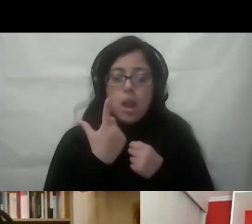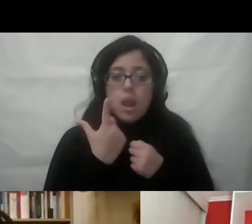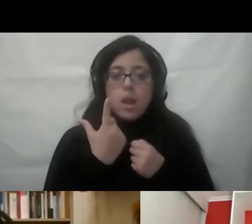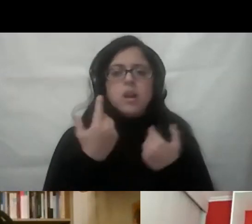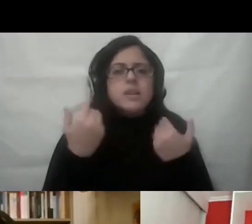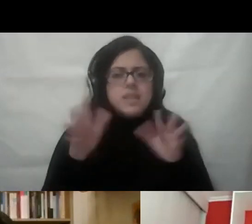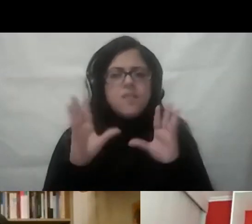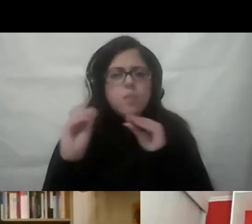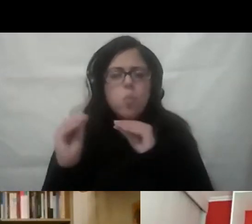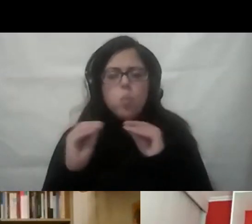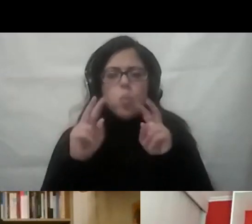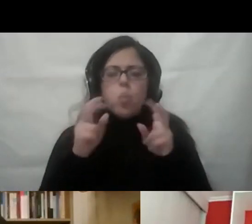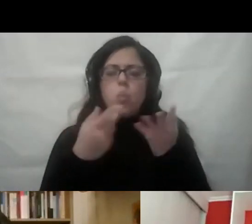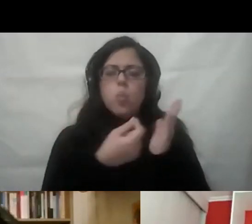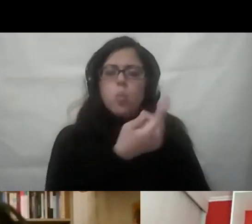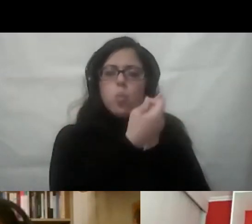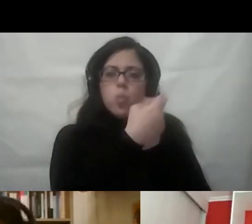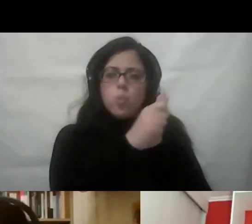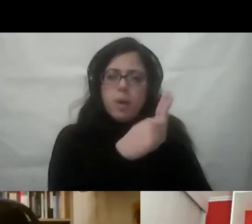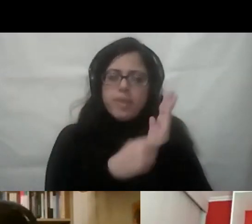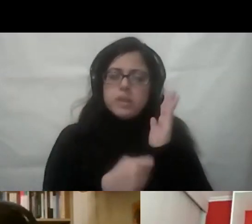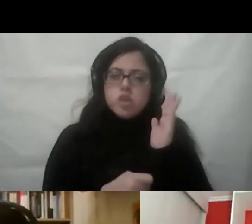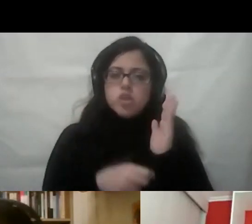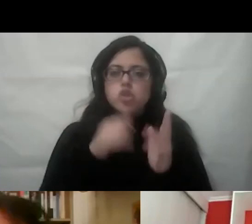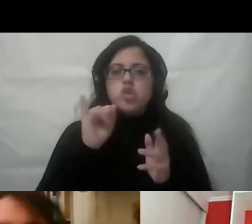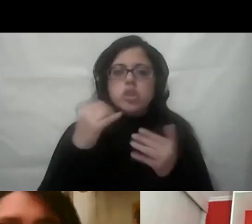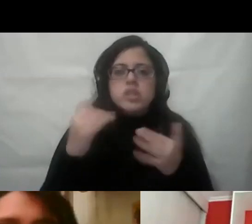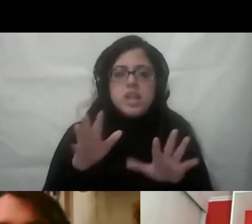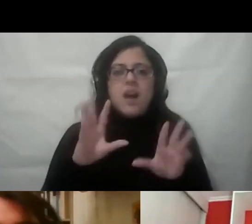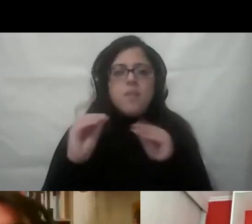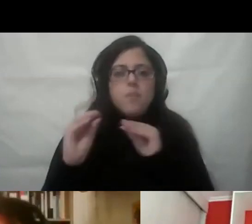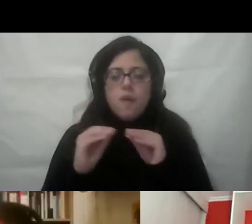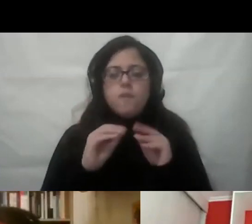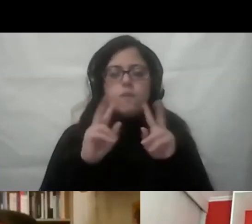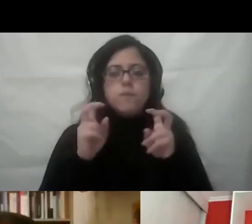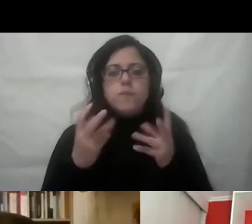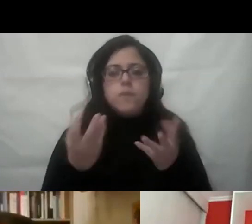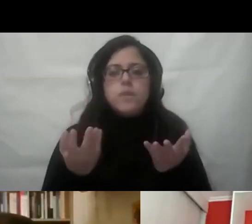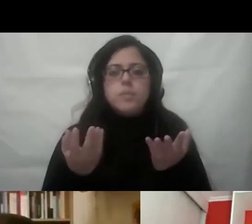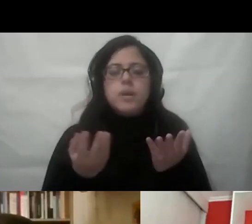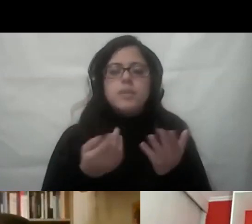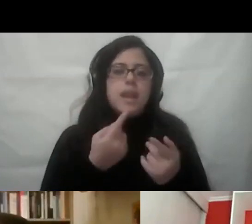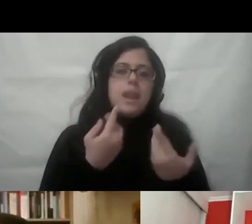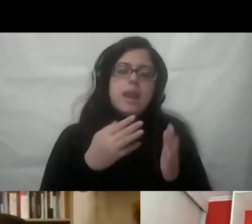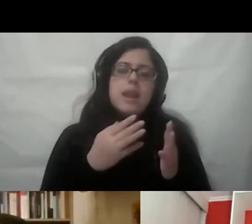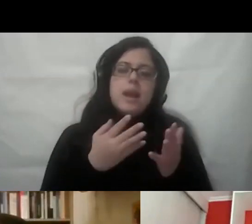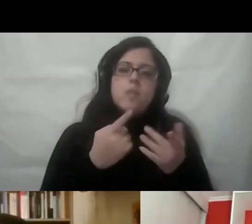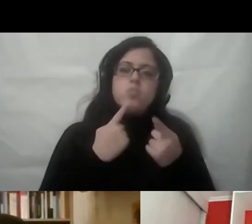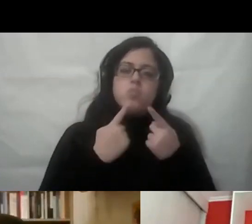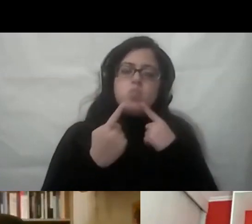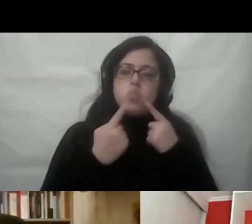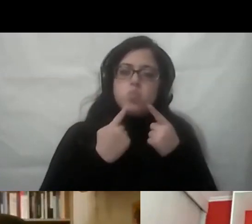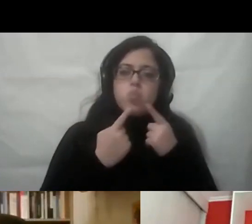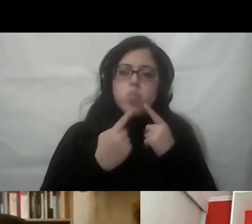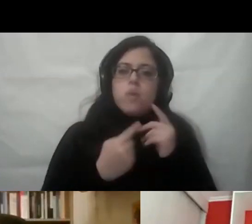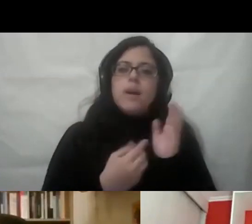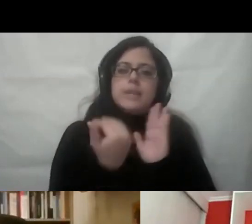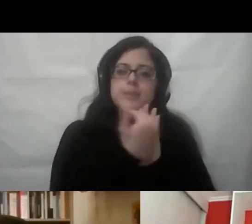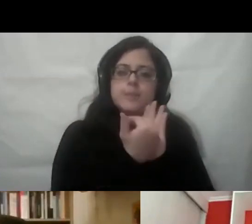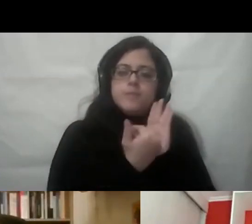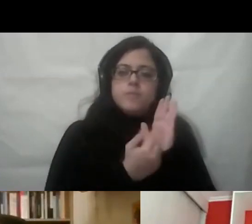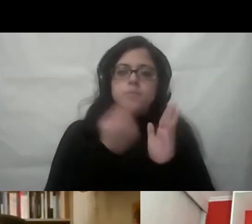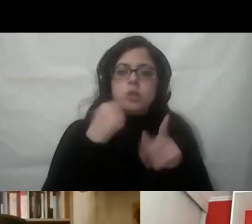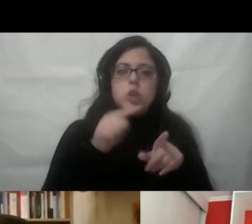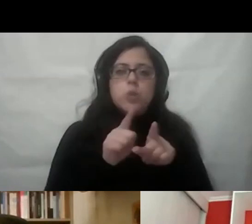Ya habíamos hablado de las mediciones estandarizadas. Sí, habíamos hablado del tema de las pruebas estandarizadas, pero repetir brevemente,